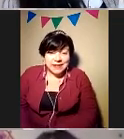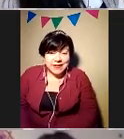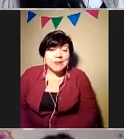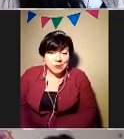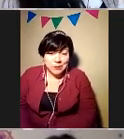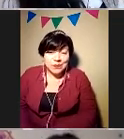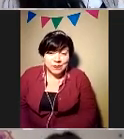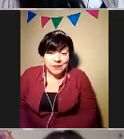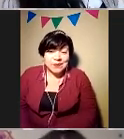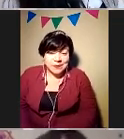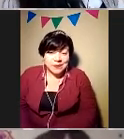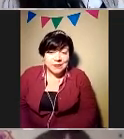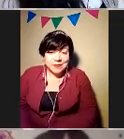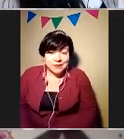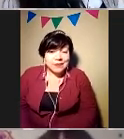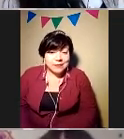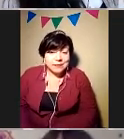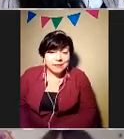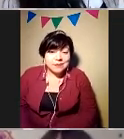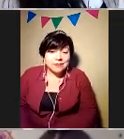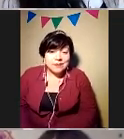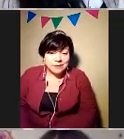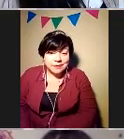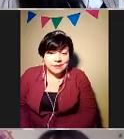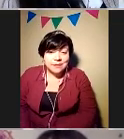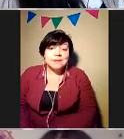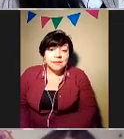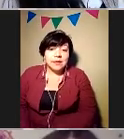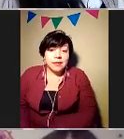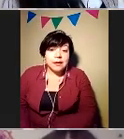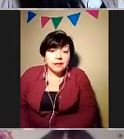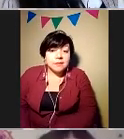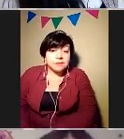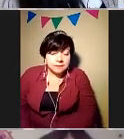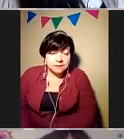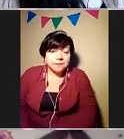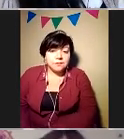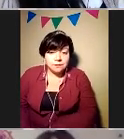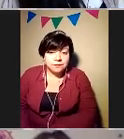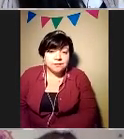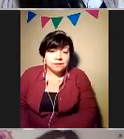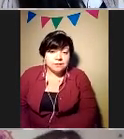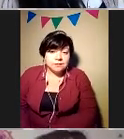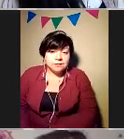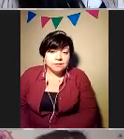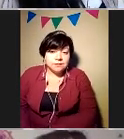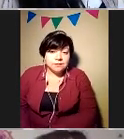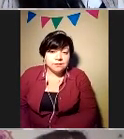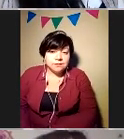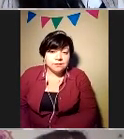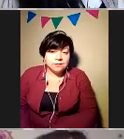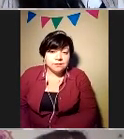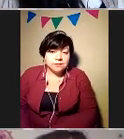femenino o solo esto, como que ya nada se puede catalogar en verdad, y cada uno puede, tiene el derecho a ocupar lo que quiera, cuando quiera, y nadie debería por